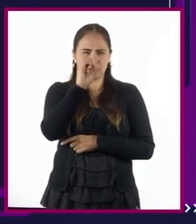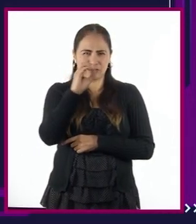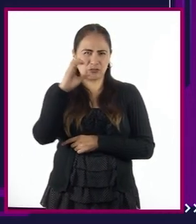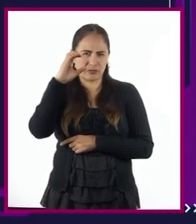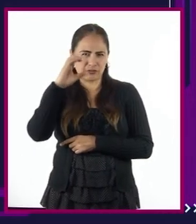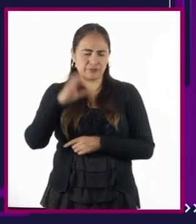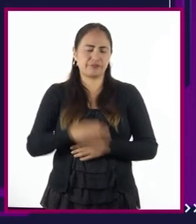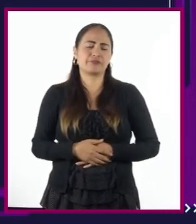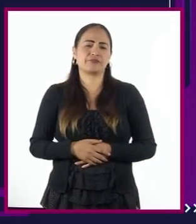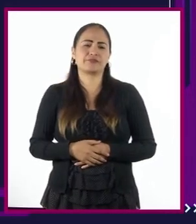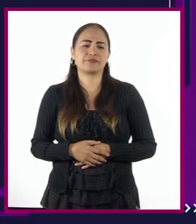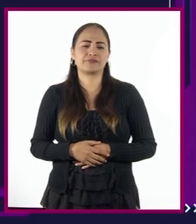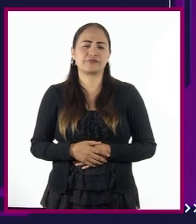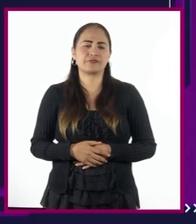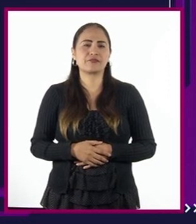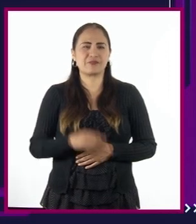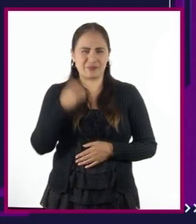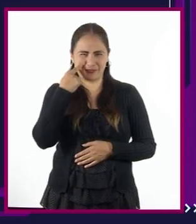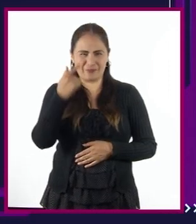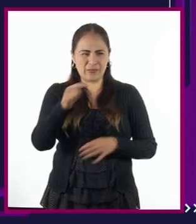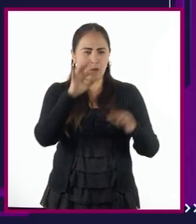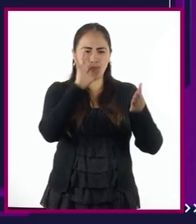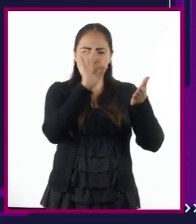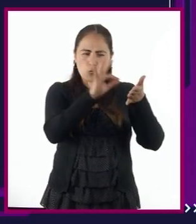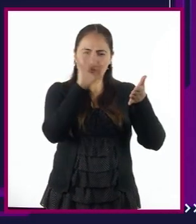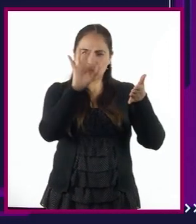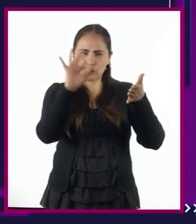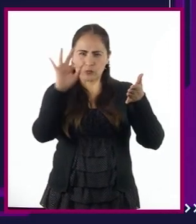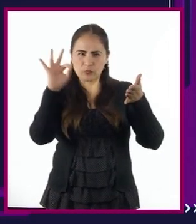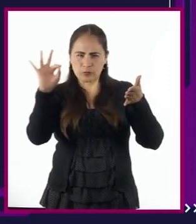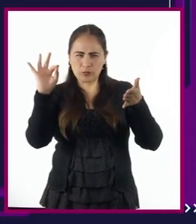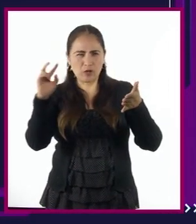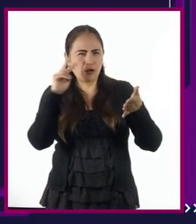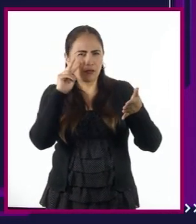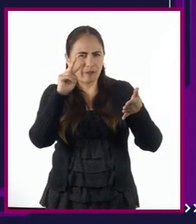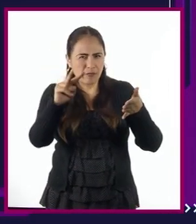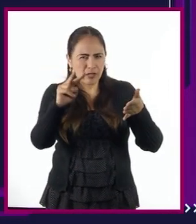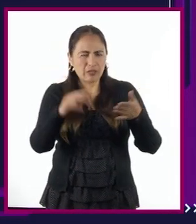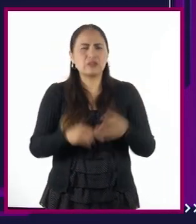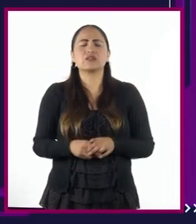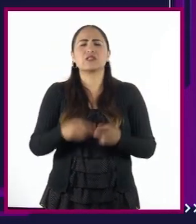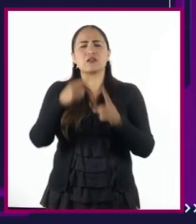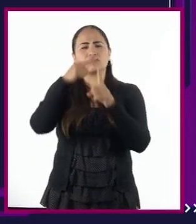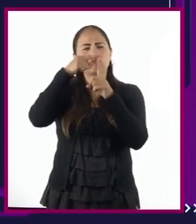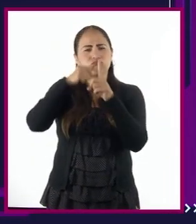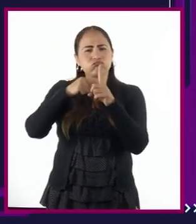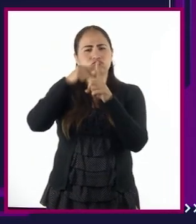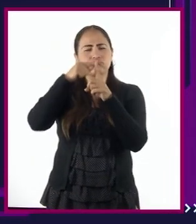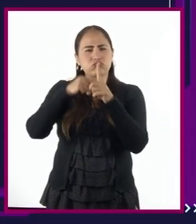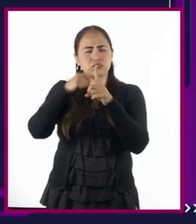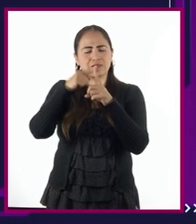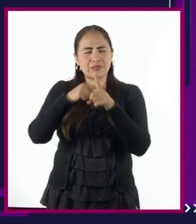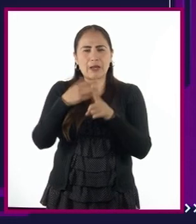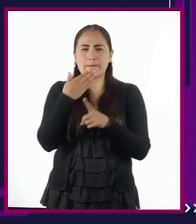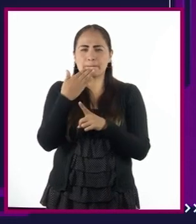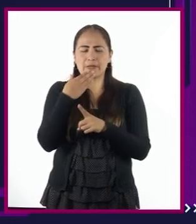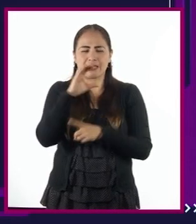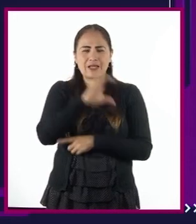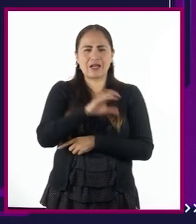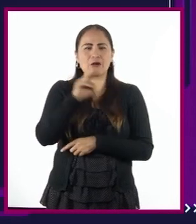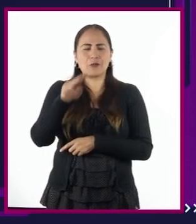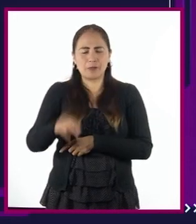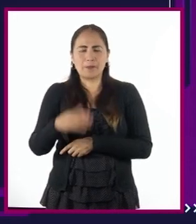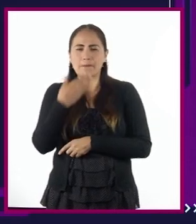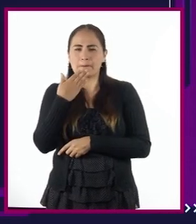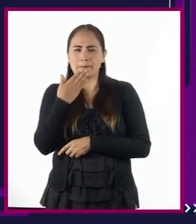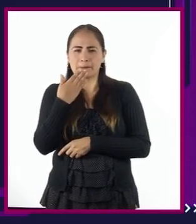Celsius. La gráfica también nos permite observar que las temperaturas más frescas en Cancún